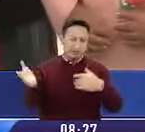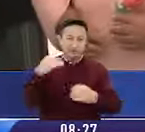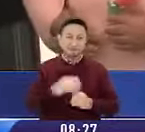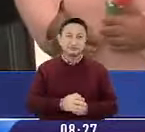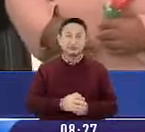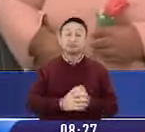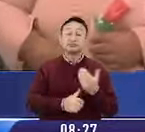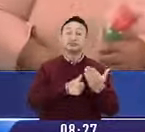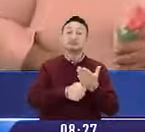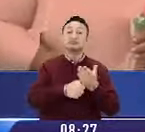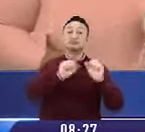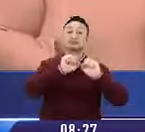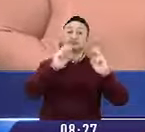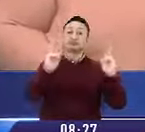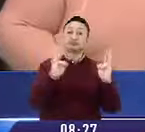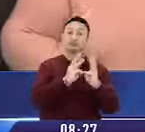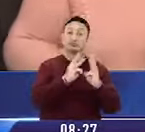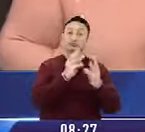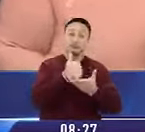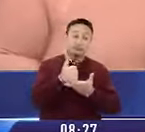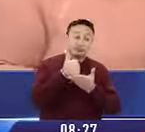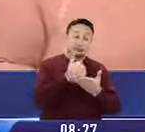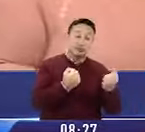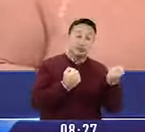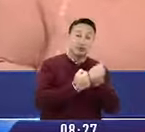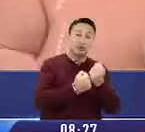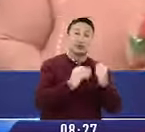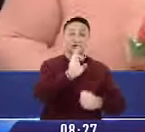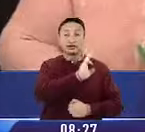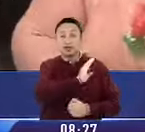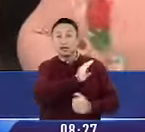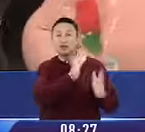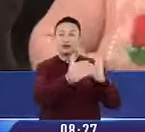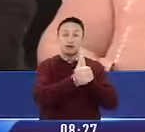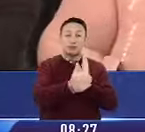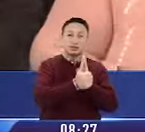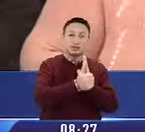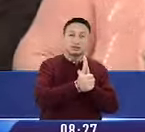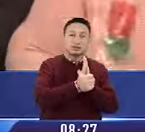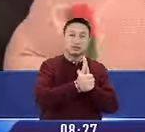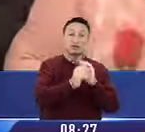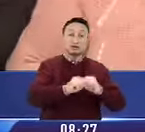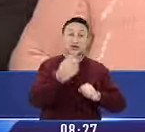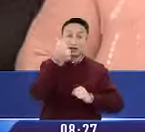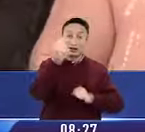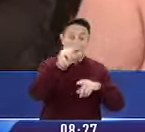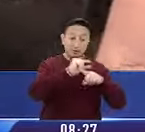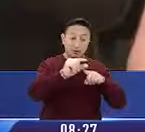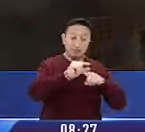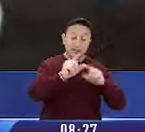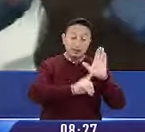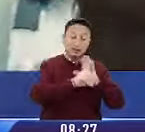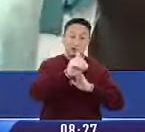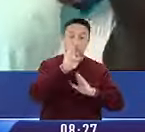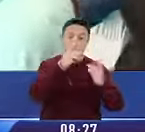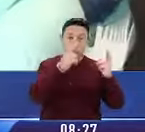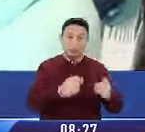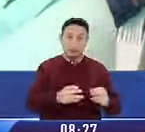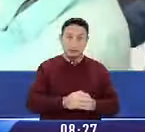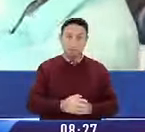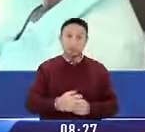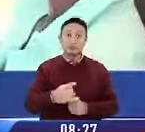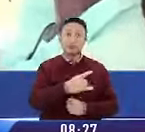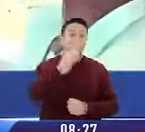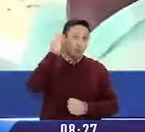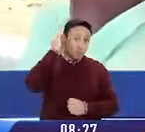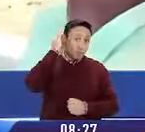de el apoyo que se da técnico, capacitaciones, el crédito de desarrollo humano, aporta para que estas